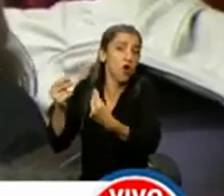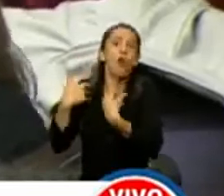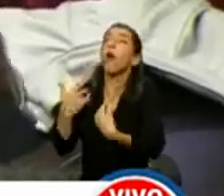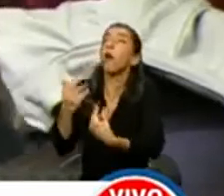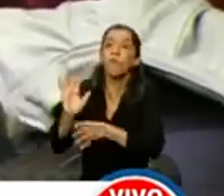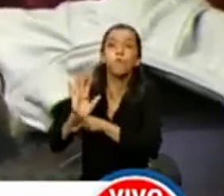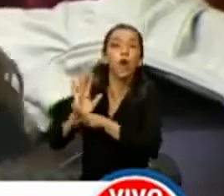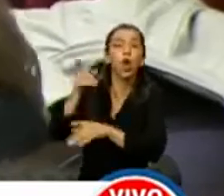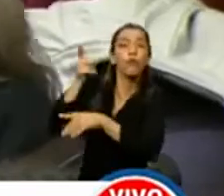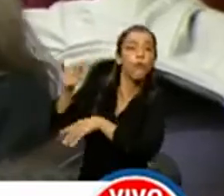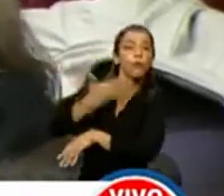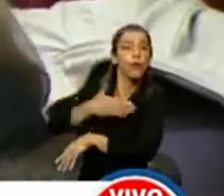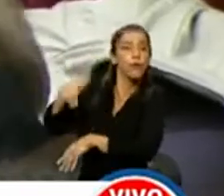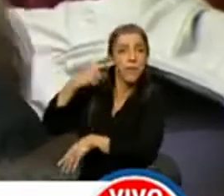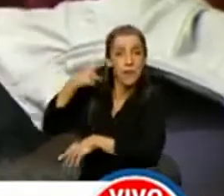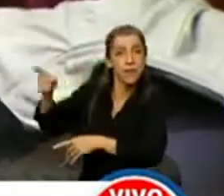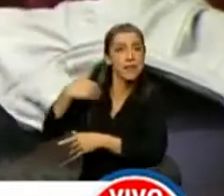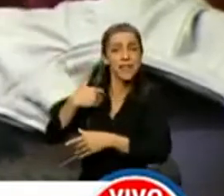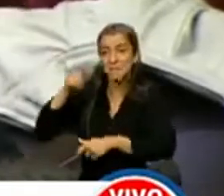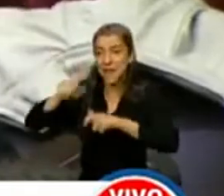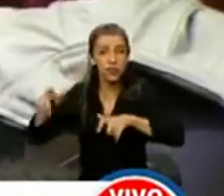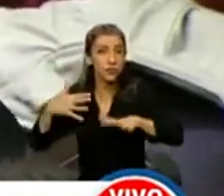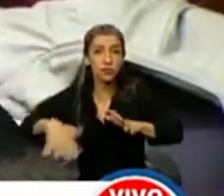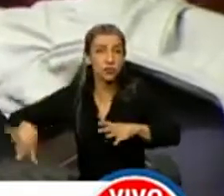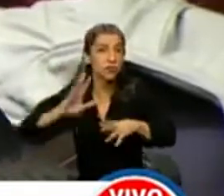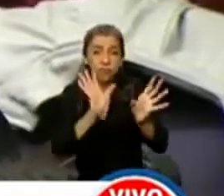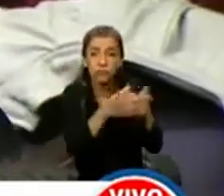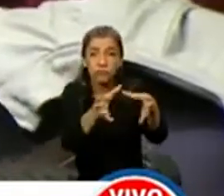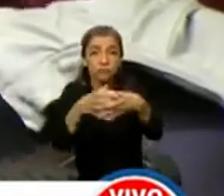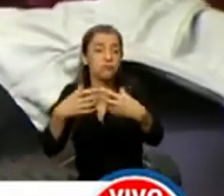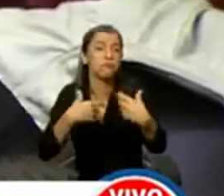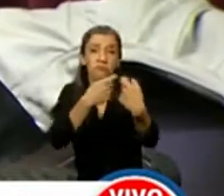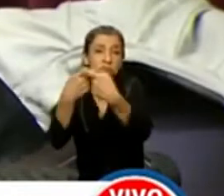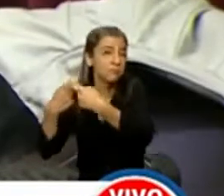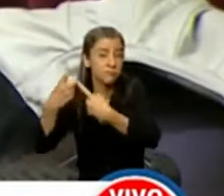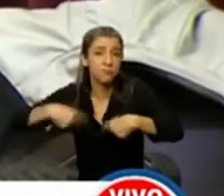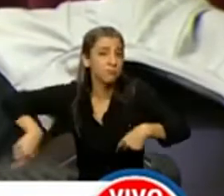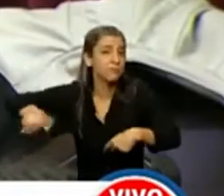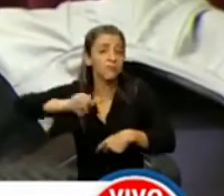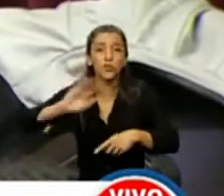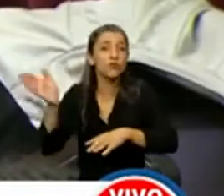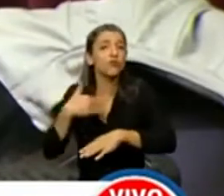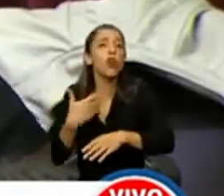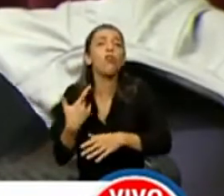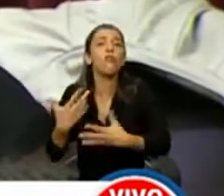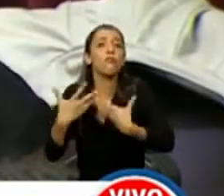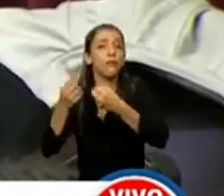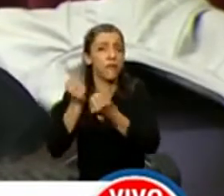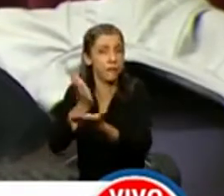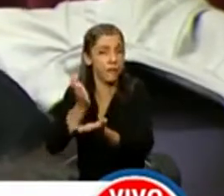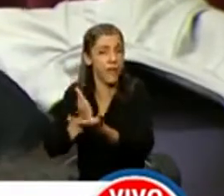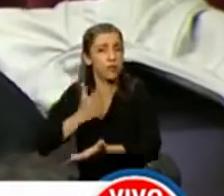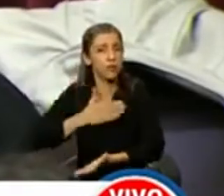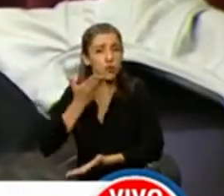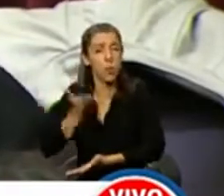plaza, que estuvieron en ese acto, a la más de una decena de organismos de derechos humanos que nos acompañaron. A todos ofende